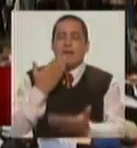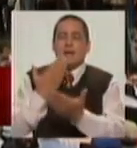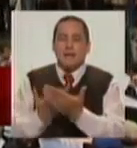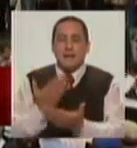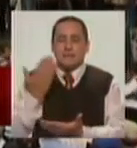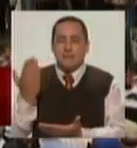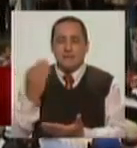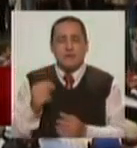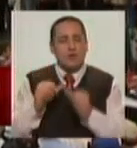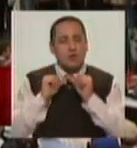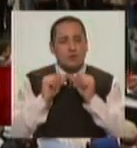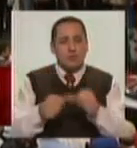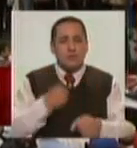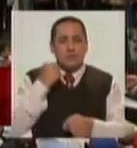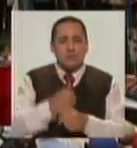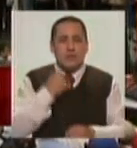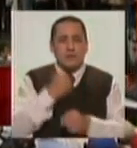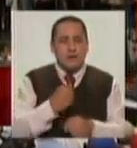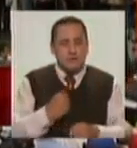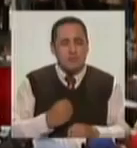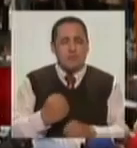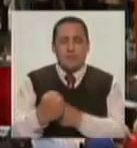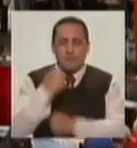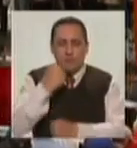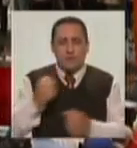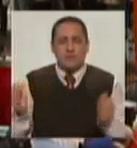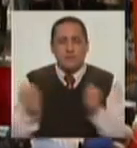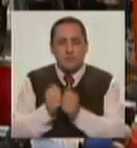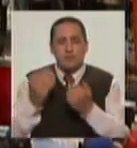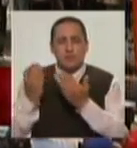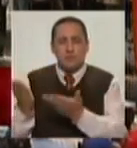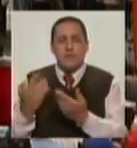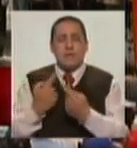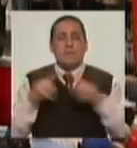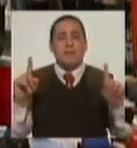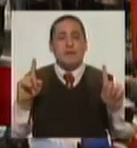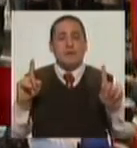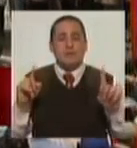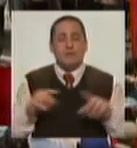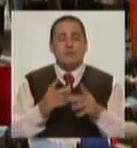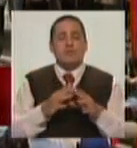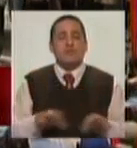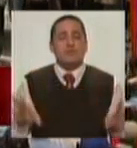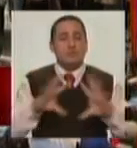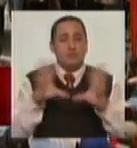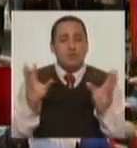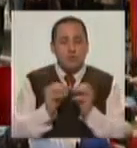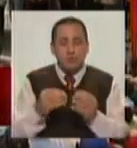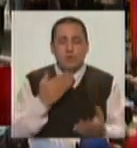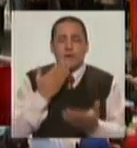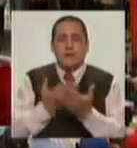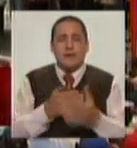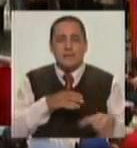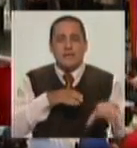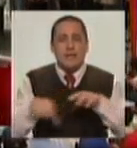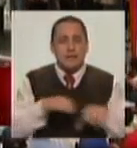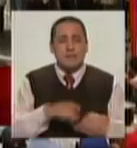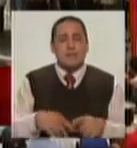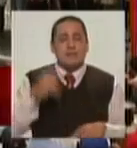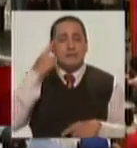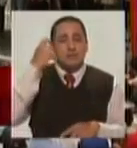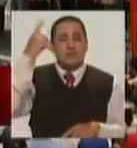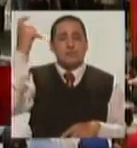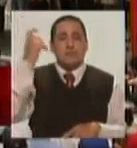gracias. Seguiremos trabajando incondicionalmente con usted, pero sobre todo, gracias por hacer este sueño